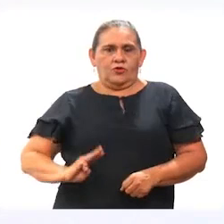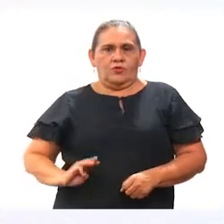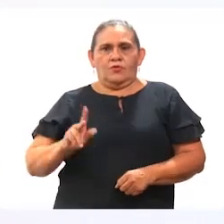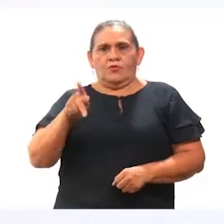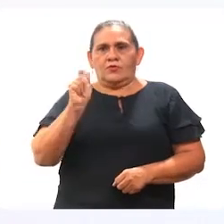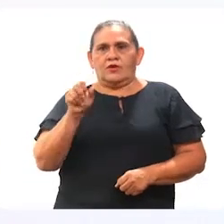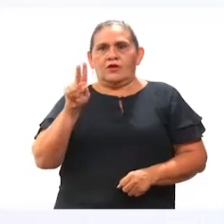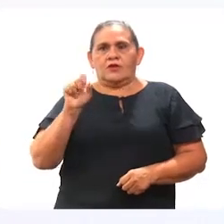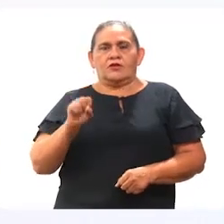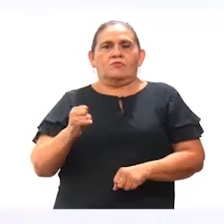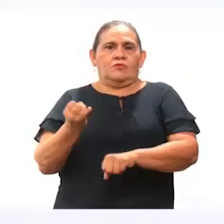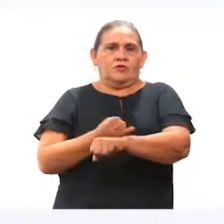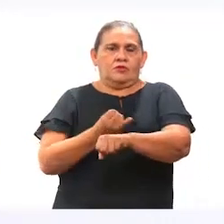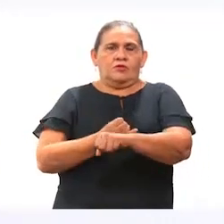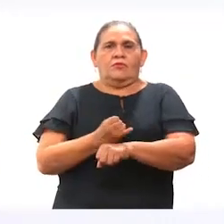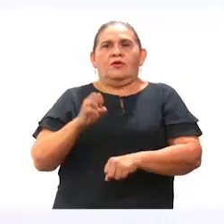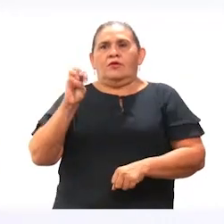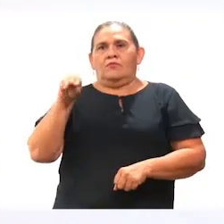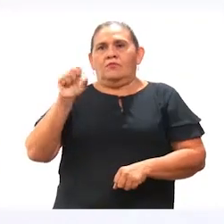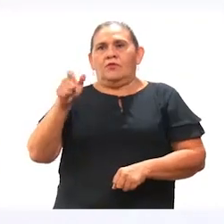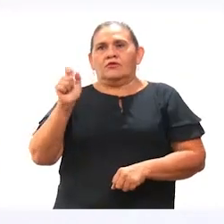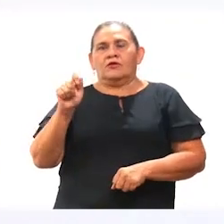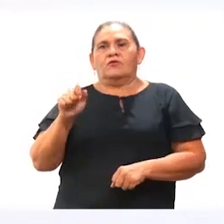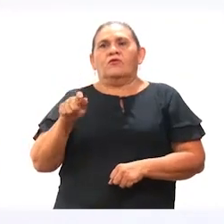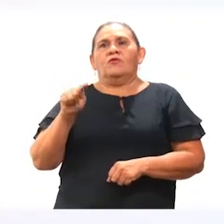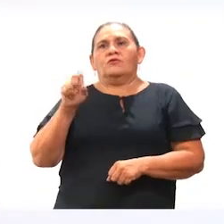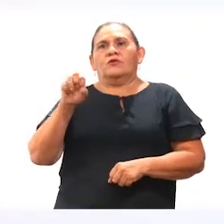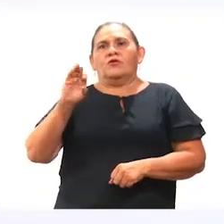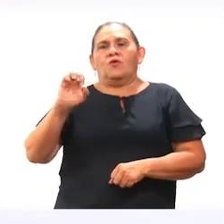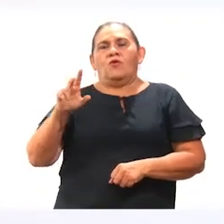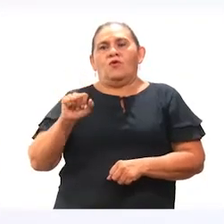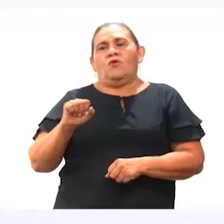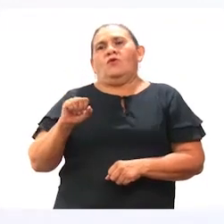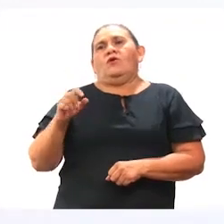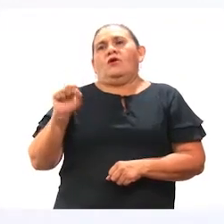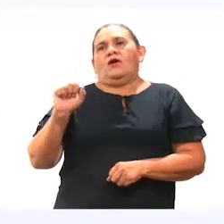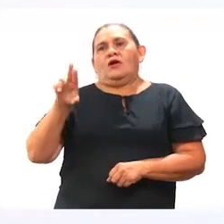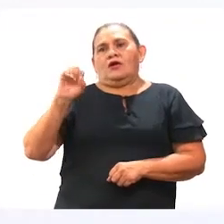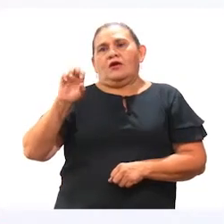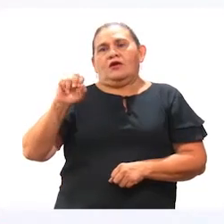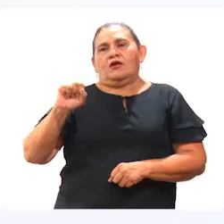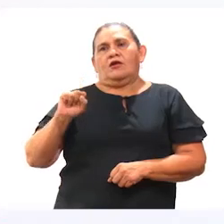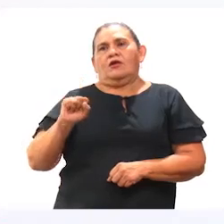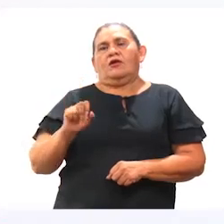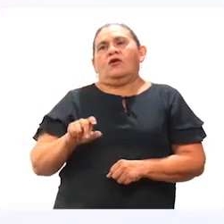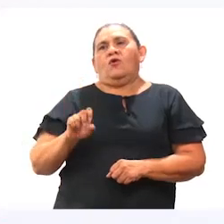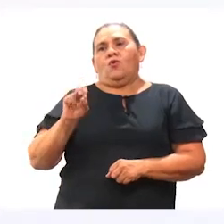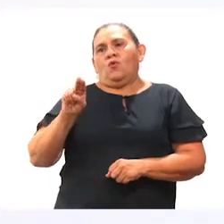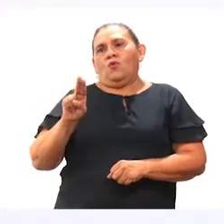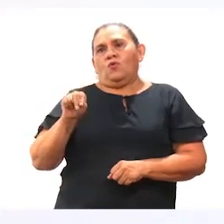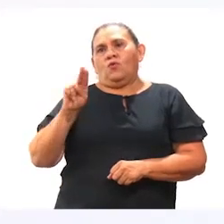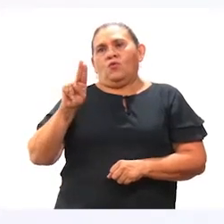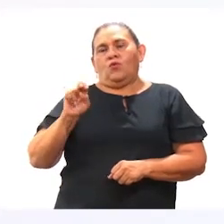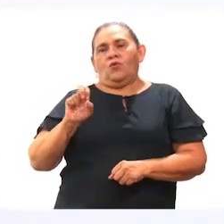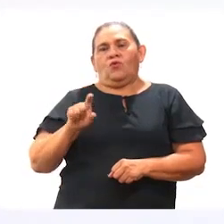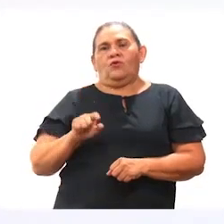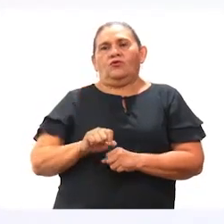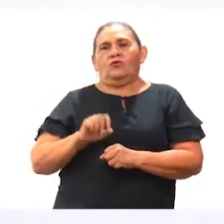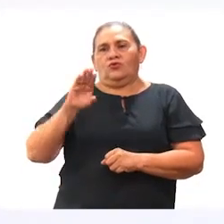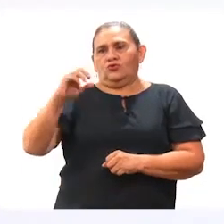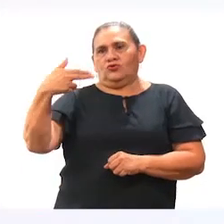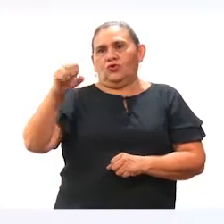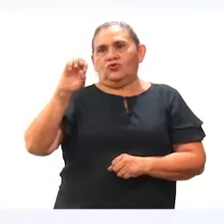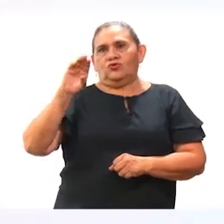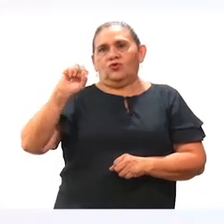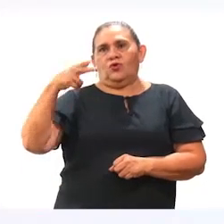Canacín, Izamal, Maxcanú, Tecó, Tixcoco, Acanqué, Yaxcabá, Ucú, Chicxulub Pueblo, Chiquinsonot,